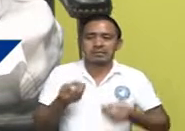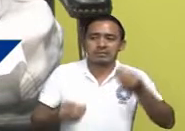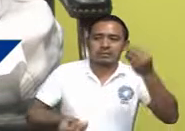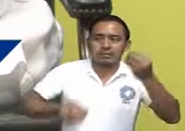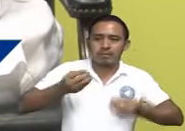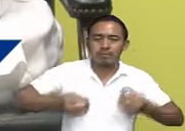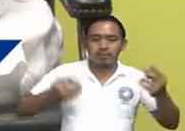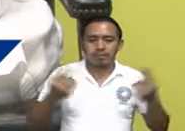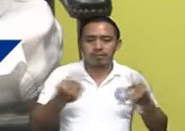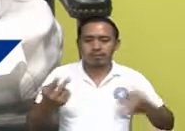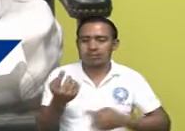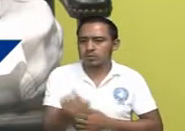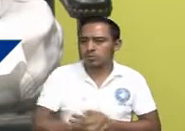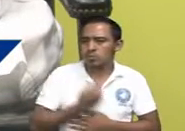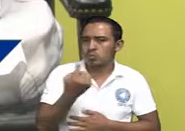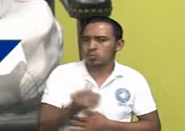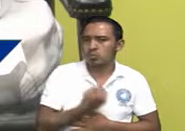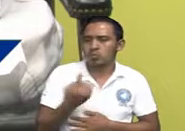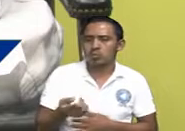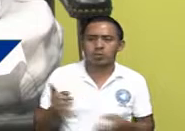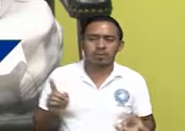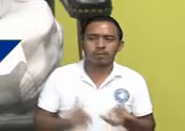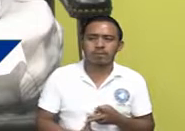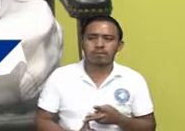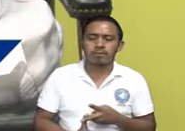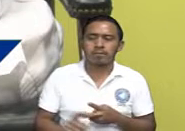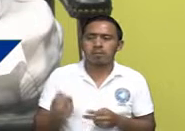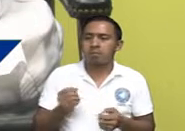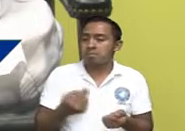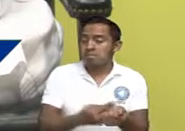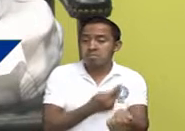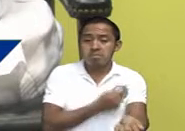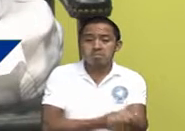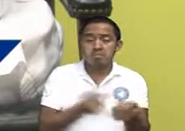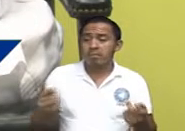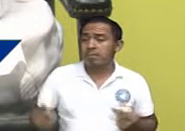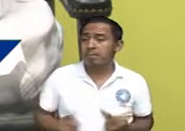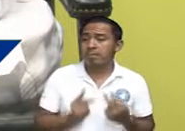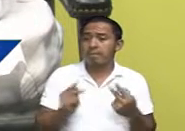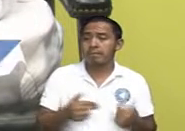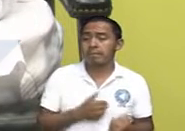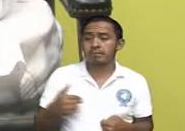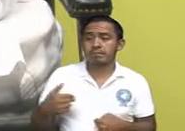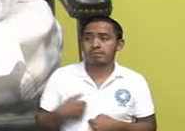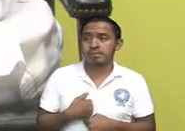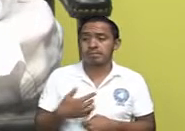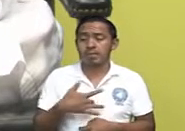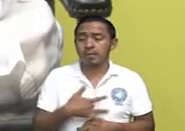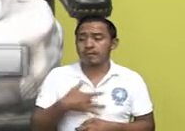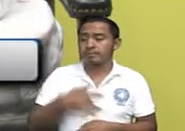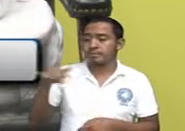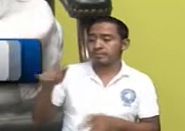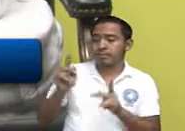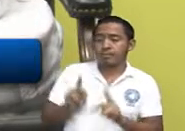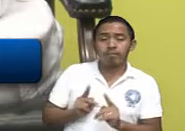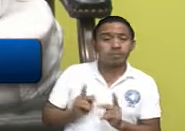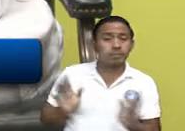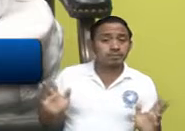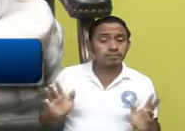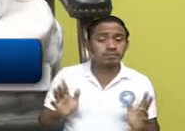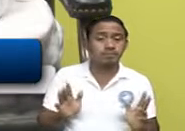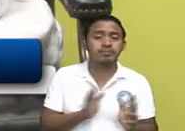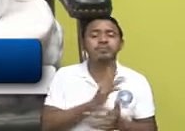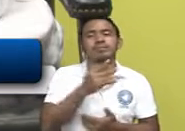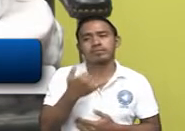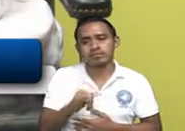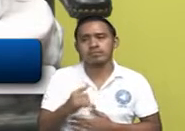vivís solo, a lo mejor si no tenés proyectos o si de alguna manera creas un nivel de dependencia de esa persona. Entonces